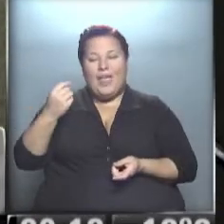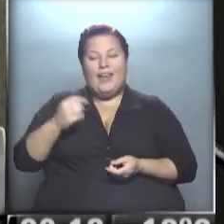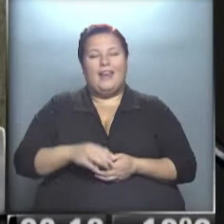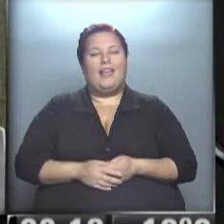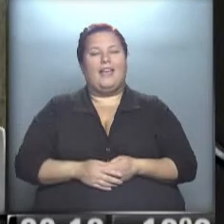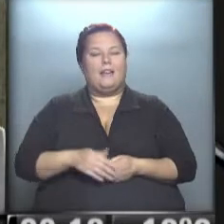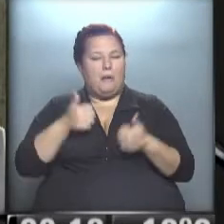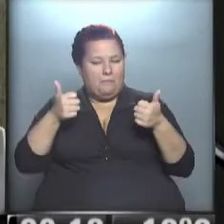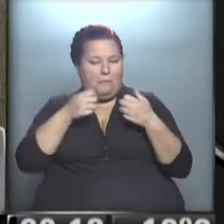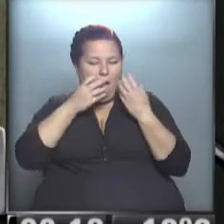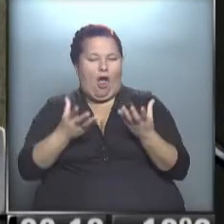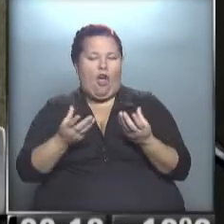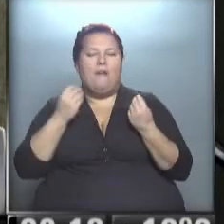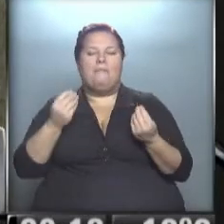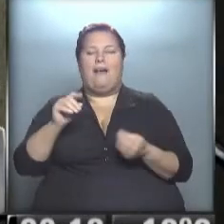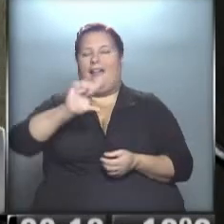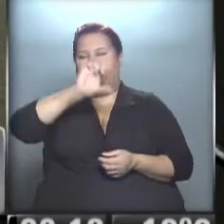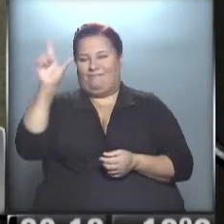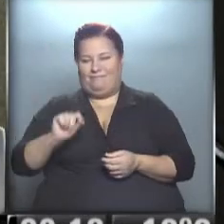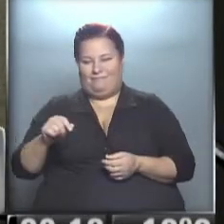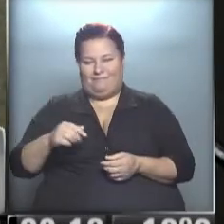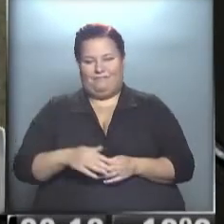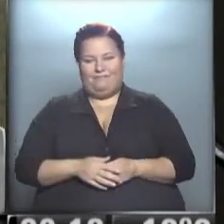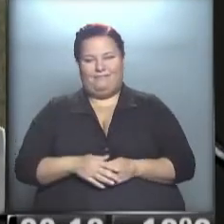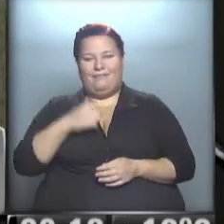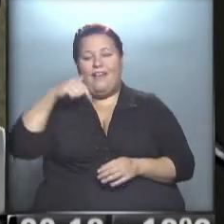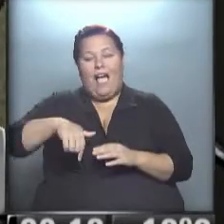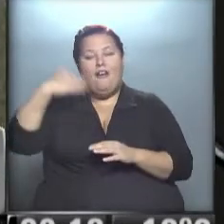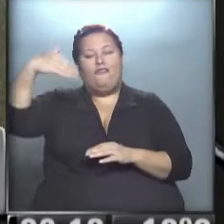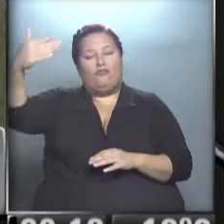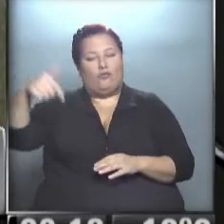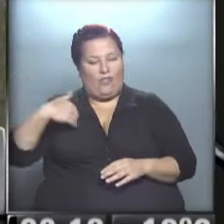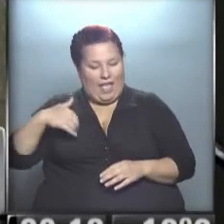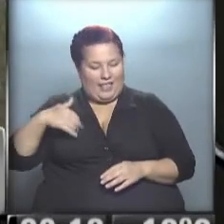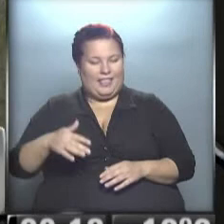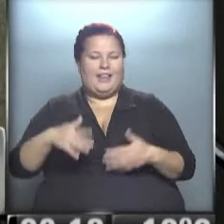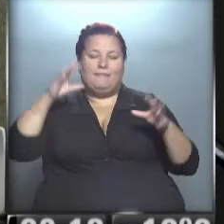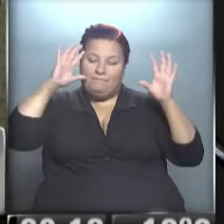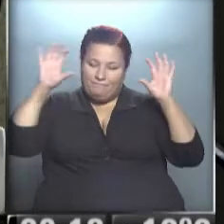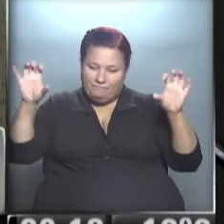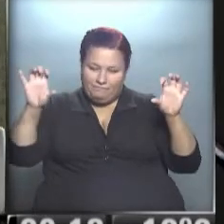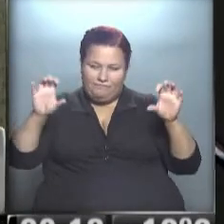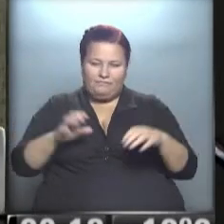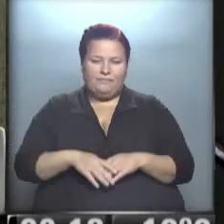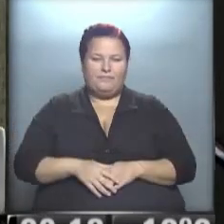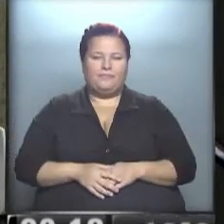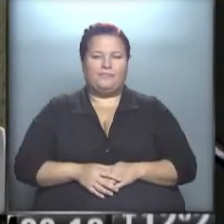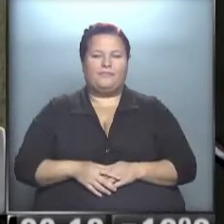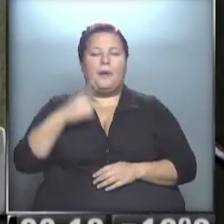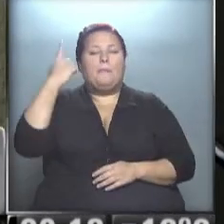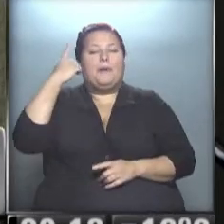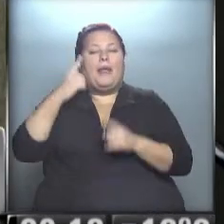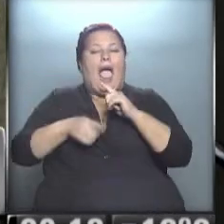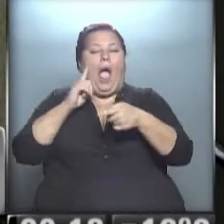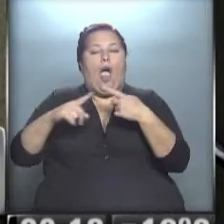positiva y favorablemente desde el punto de vista del presente y del futuro recordemos que el primer acuerdo